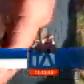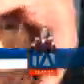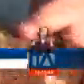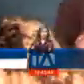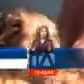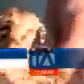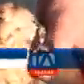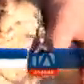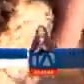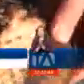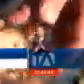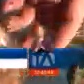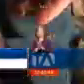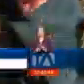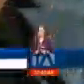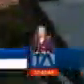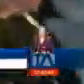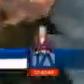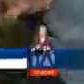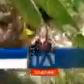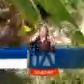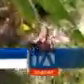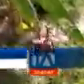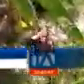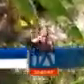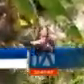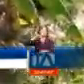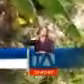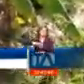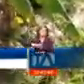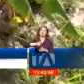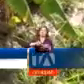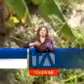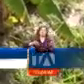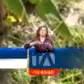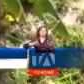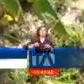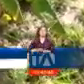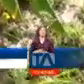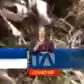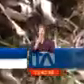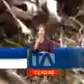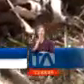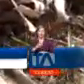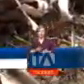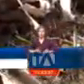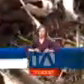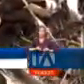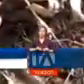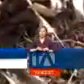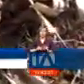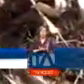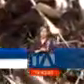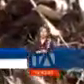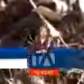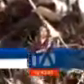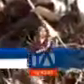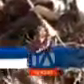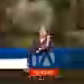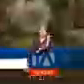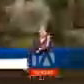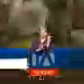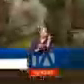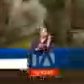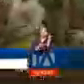raza 4, también conocido como el mal de Panamá. Este hongo se propaga rápidamente a través del suelo, agua, insectos, por el calzado